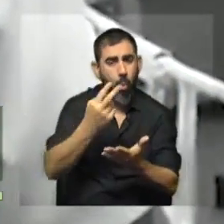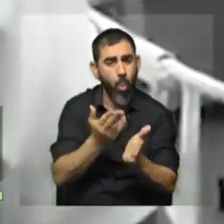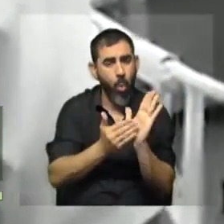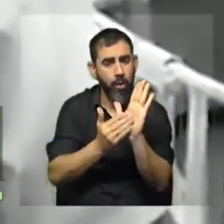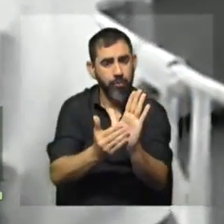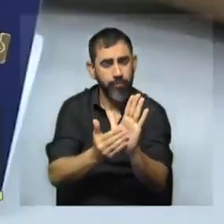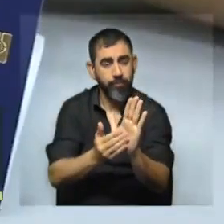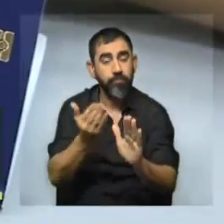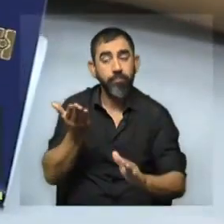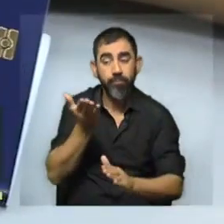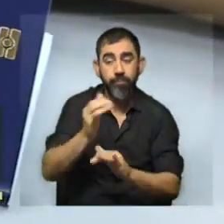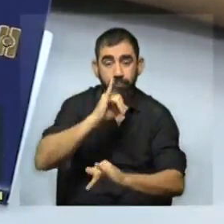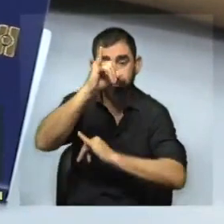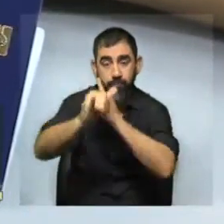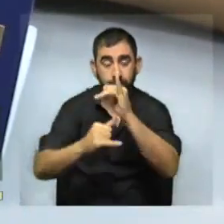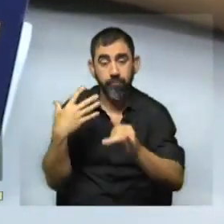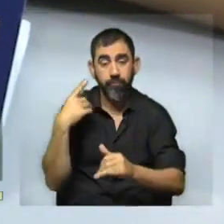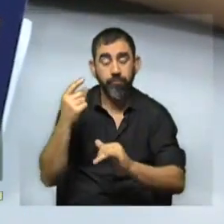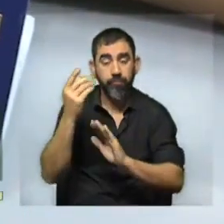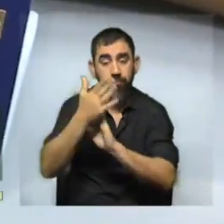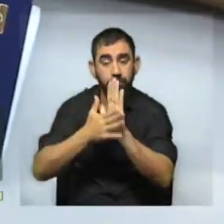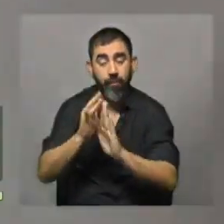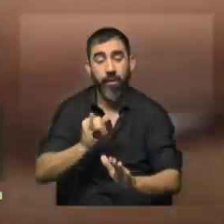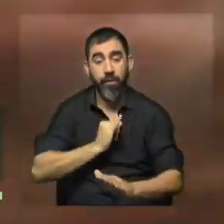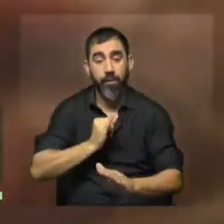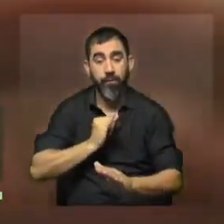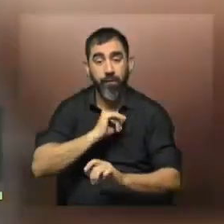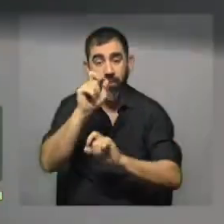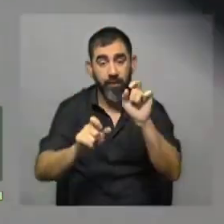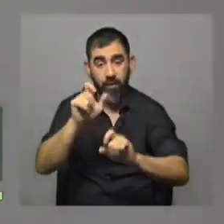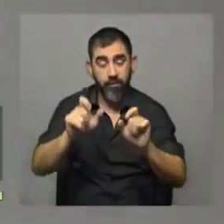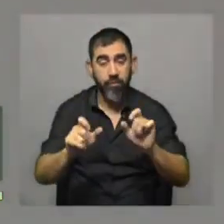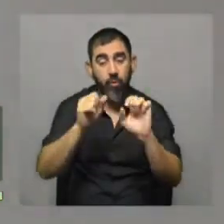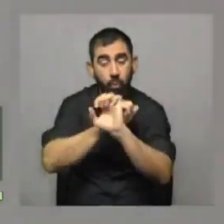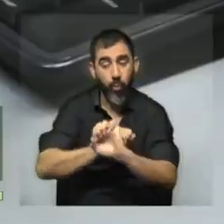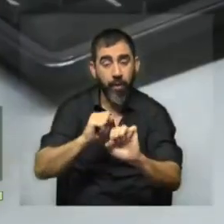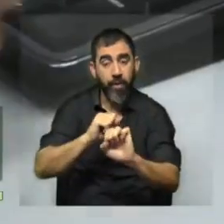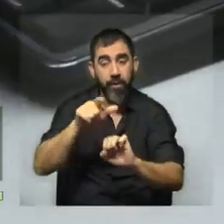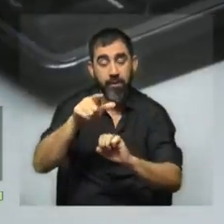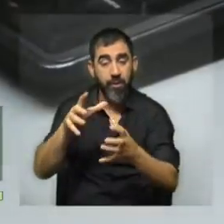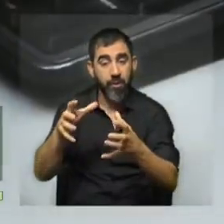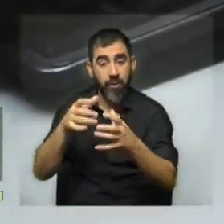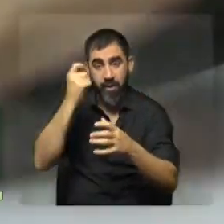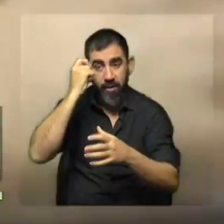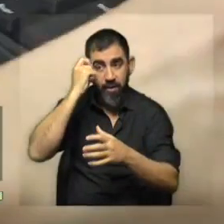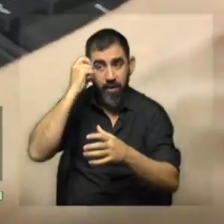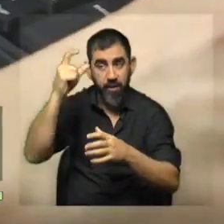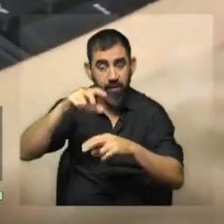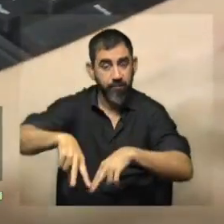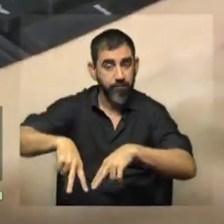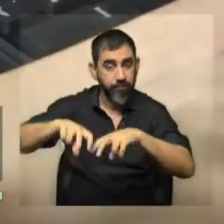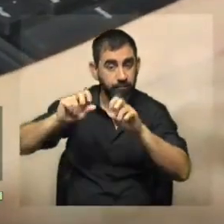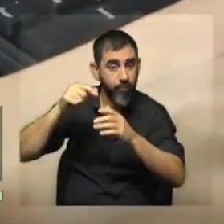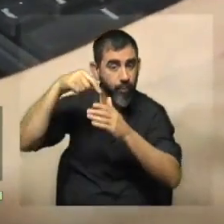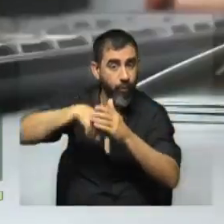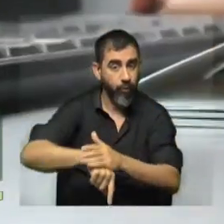Ante esto se solicitó información a la Dirección Nacional de Identificación Civil, lo que permitió que la Dirección Nacional de Inteligencia profundice la